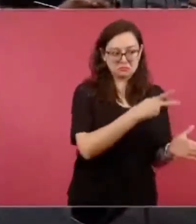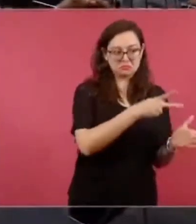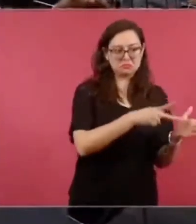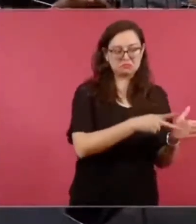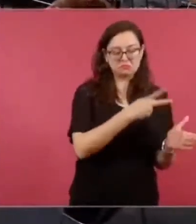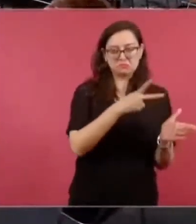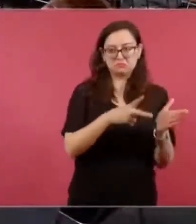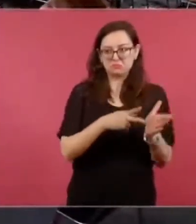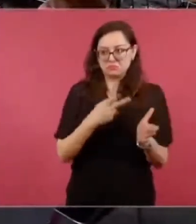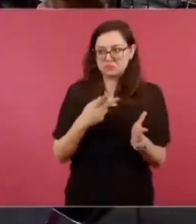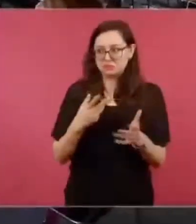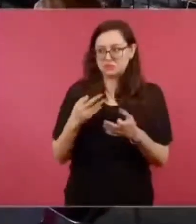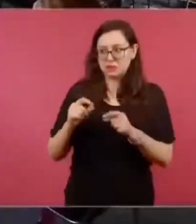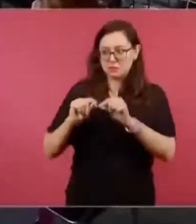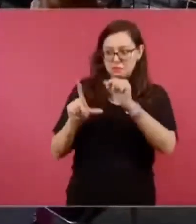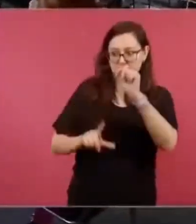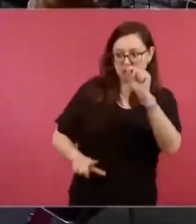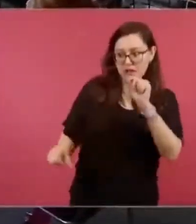las minas,